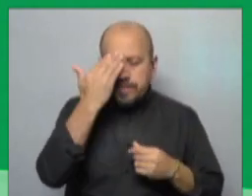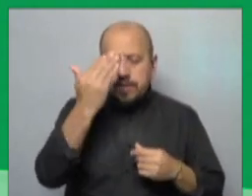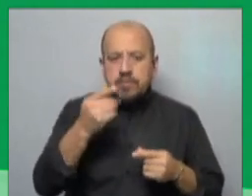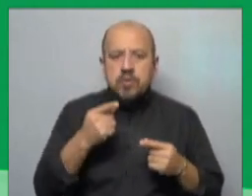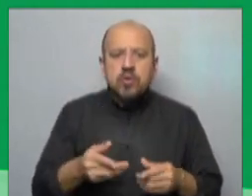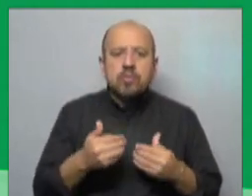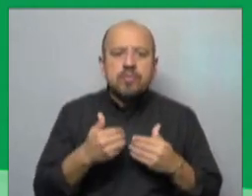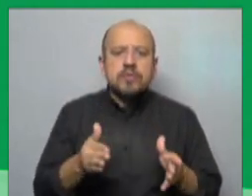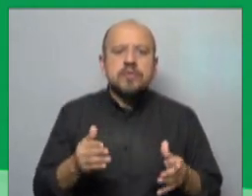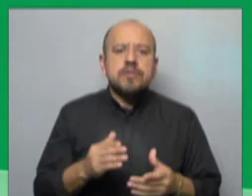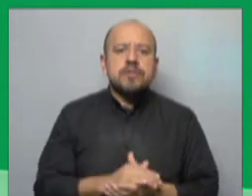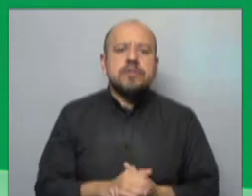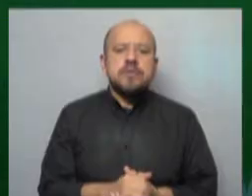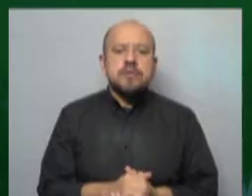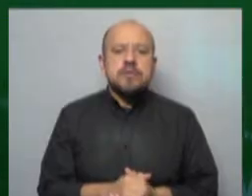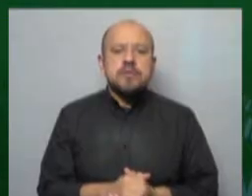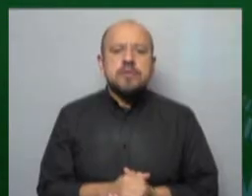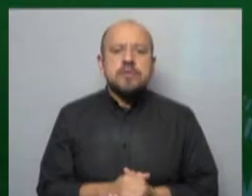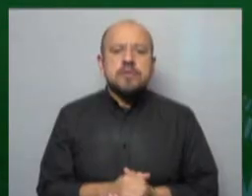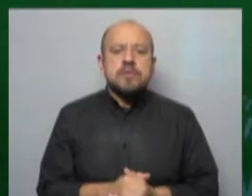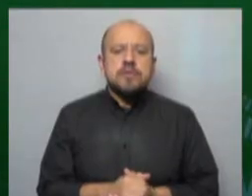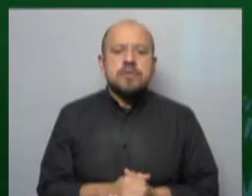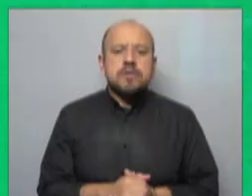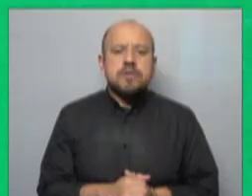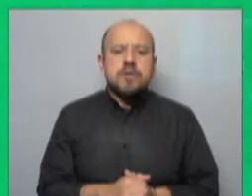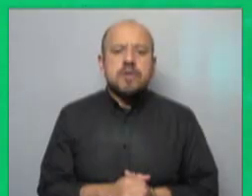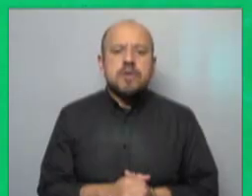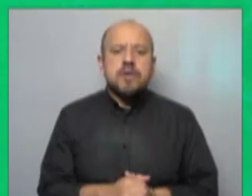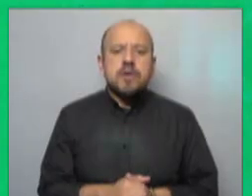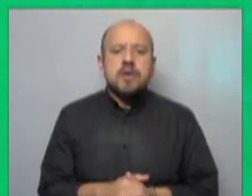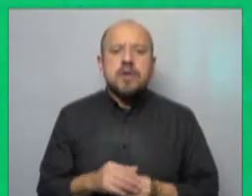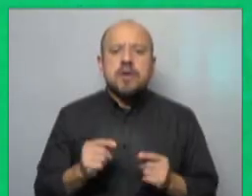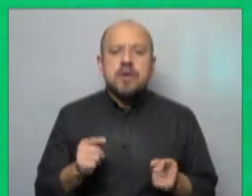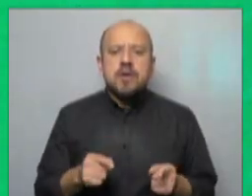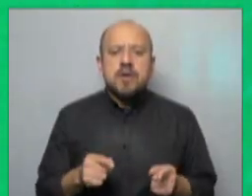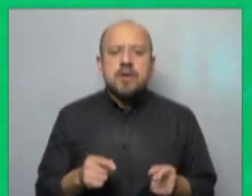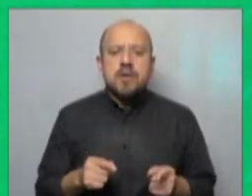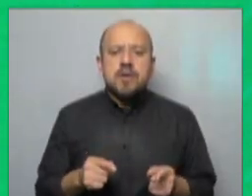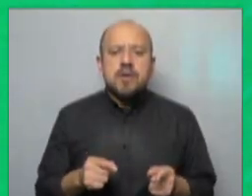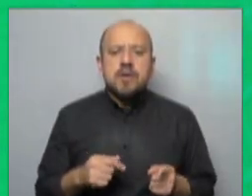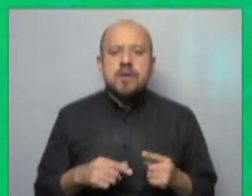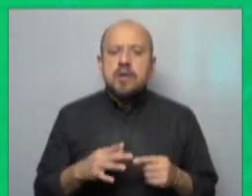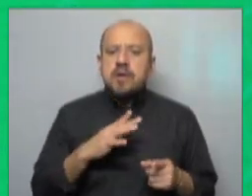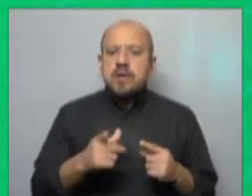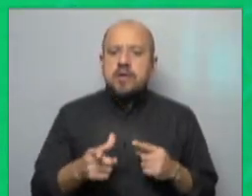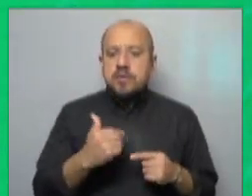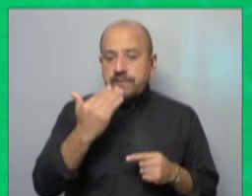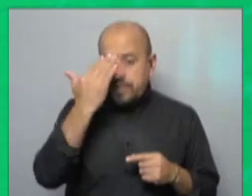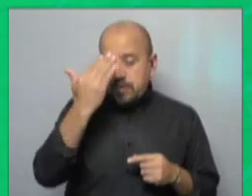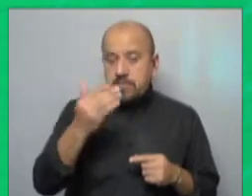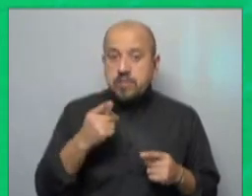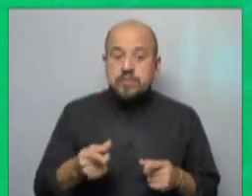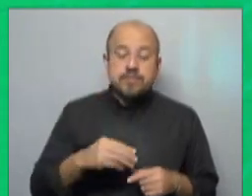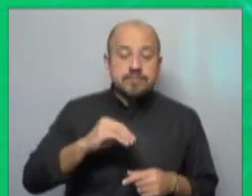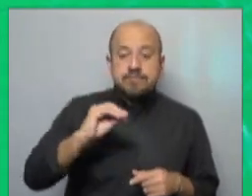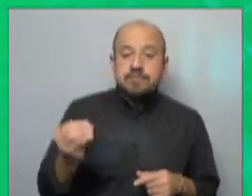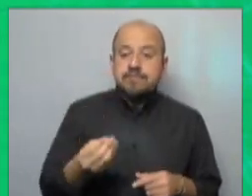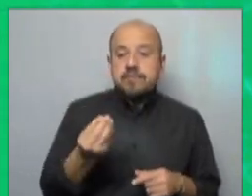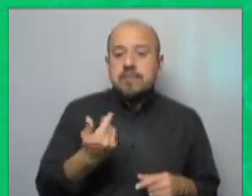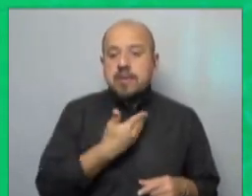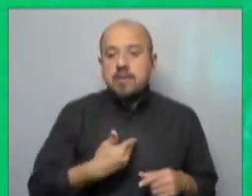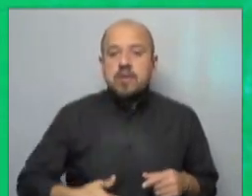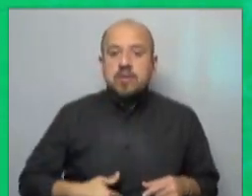el comienzo de la gestión bueno sí inicialmente es recibe un golpe el frente amplio pierde el